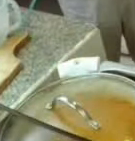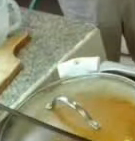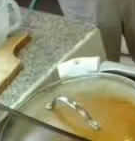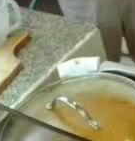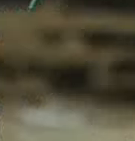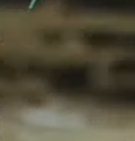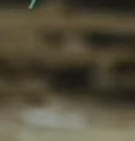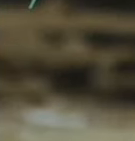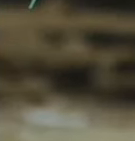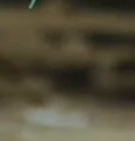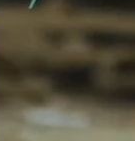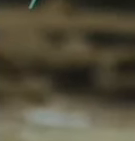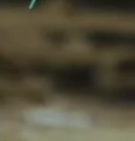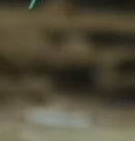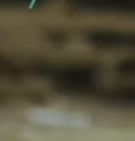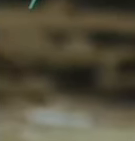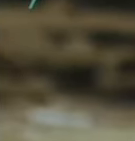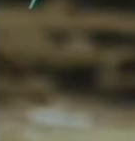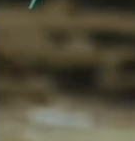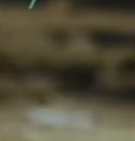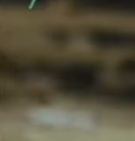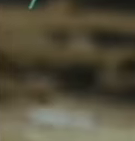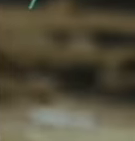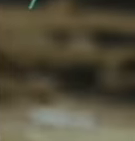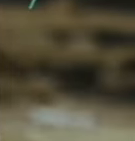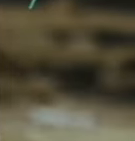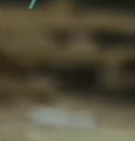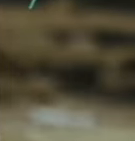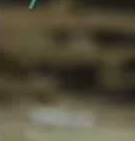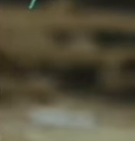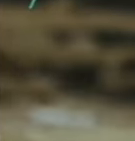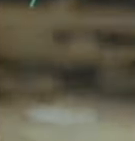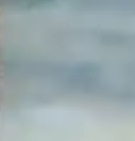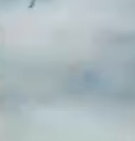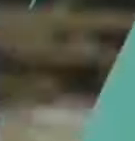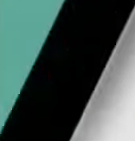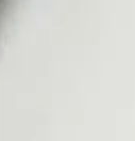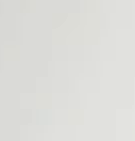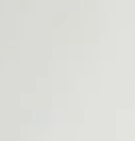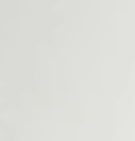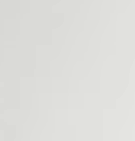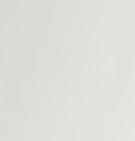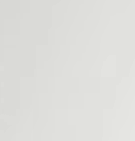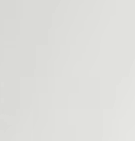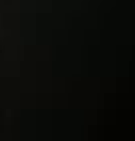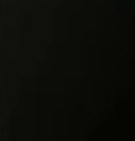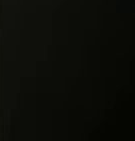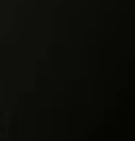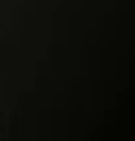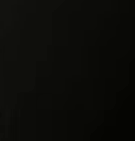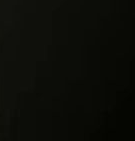otro lado de, todos los sábados, 20 horas, por Ecuador TV.